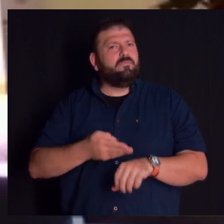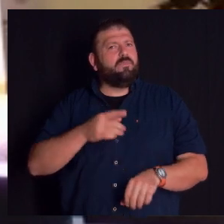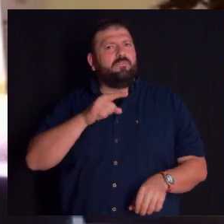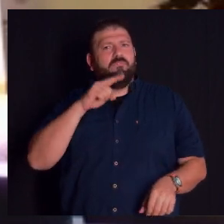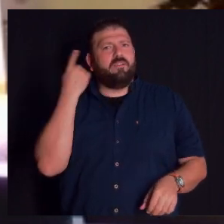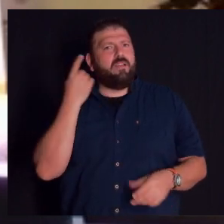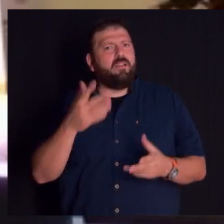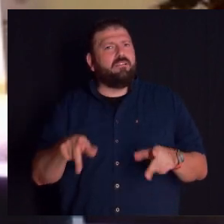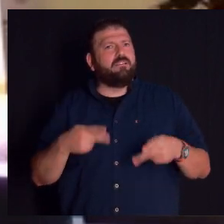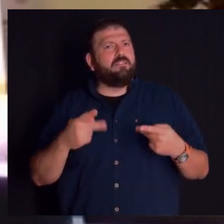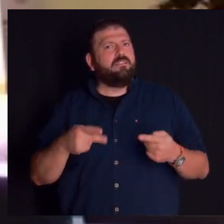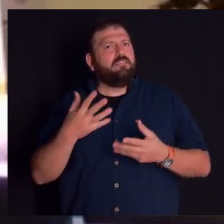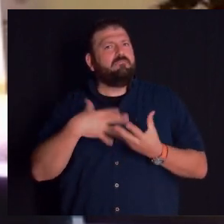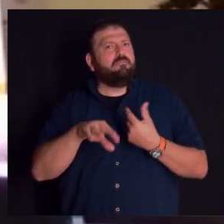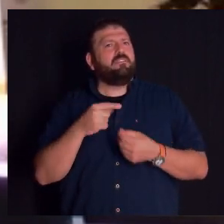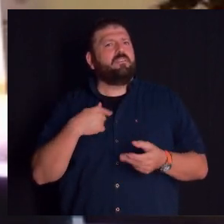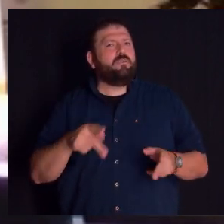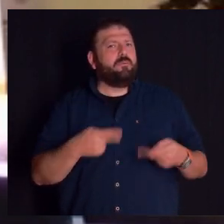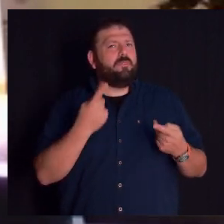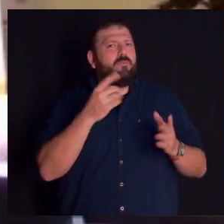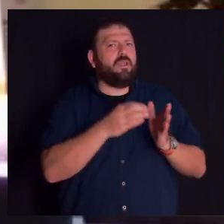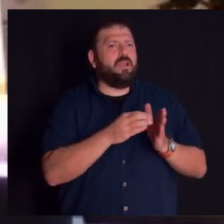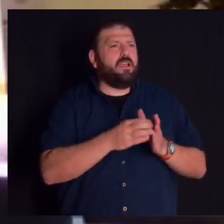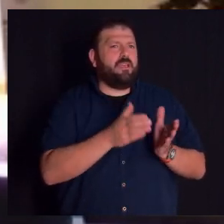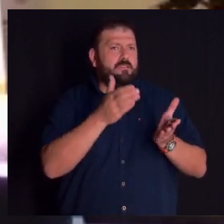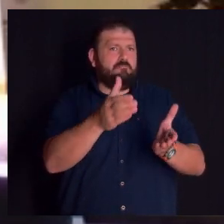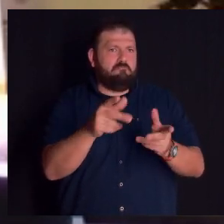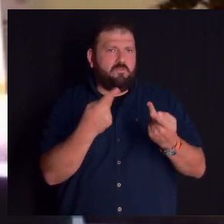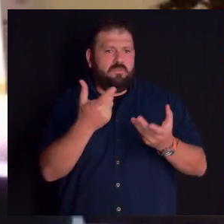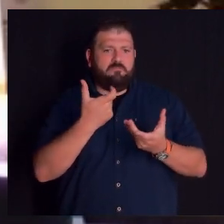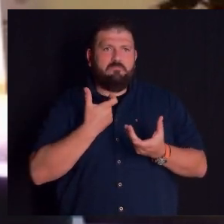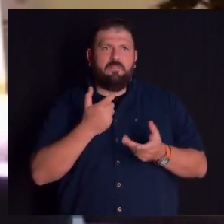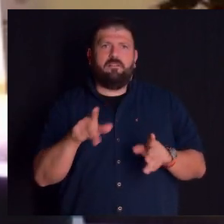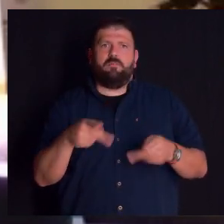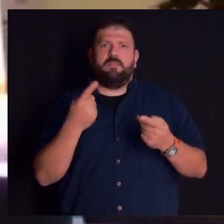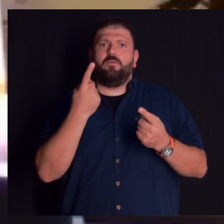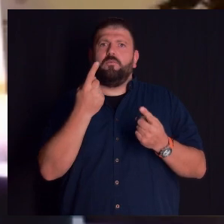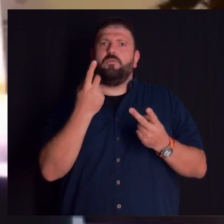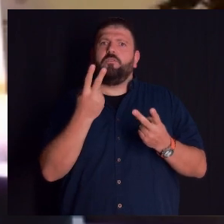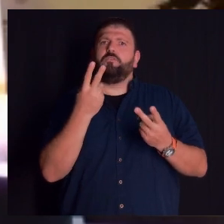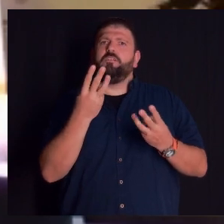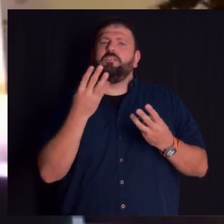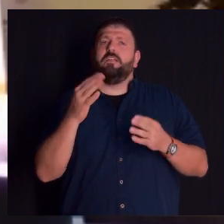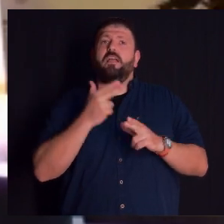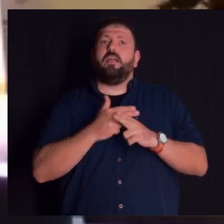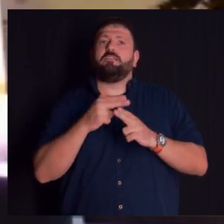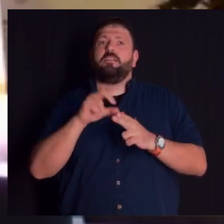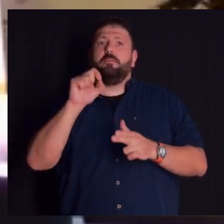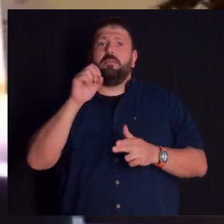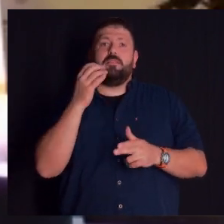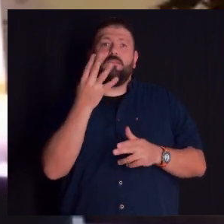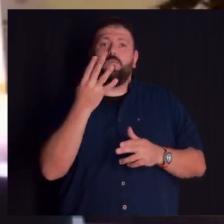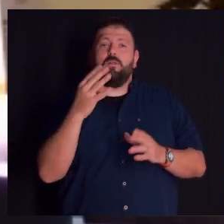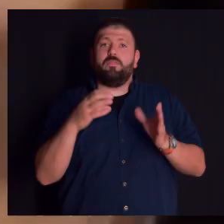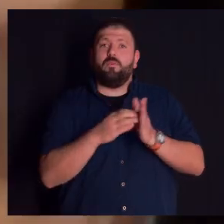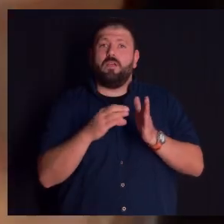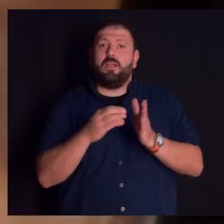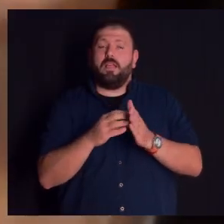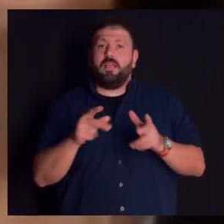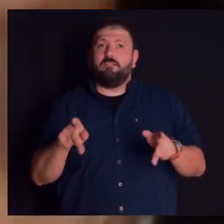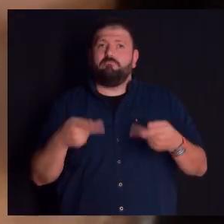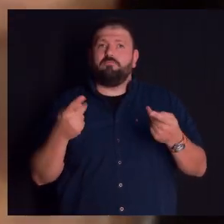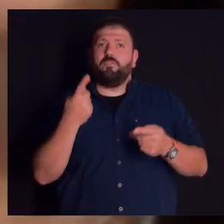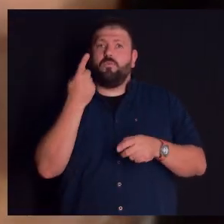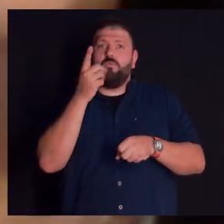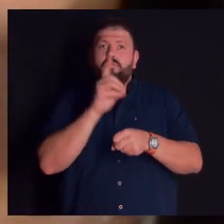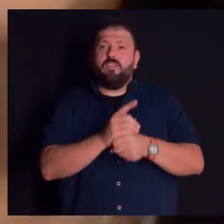cuenta I que empezaron a realized this sacar was a very productos, uno, easy dos, tres, business. cuatro, And then I cinco, hasta started 24 cada to producto en un solo 24 día. boxes per